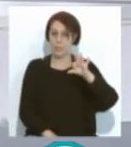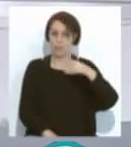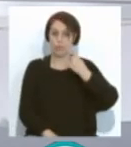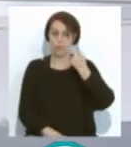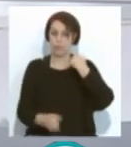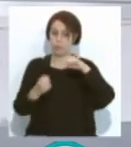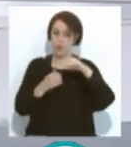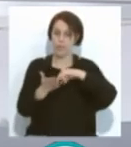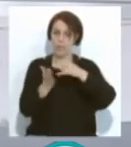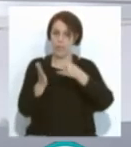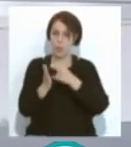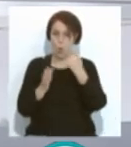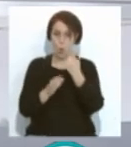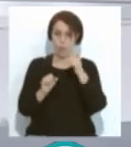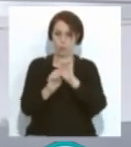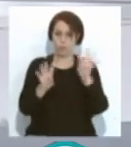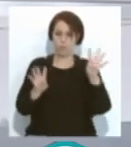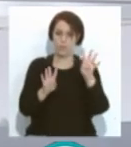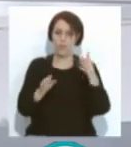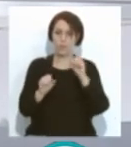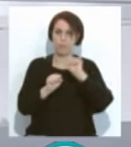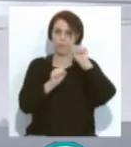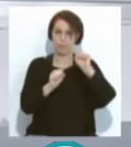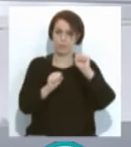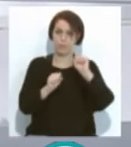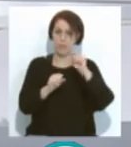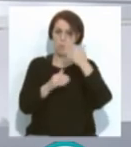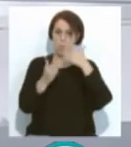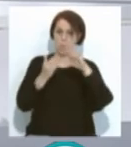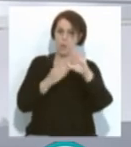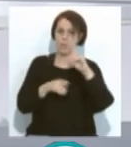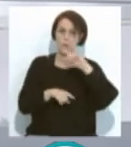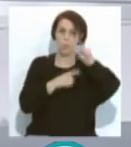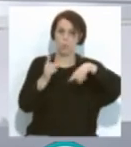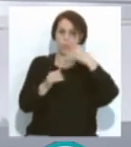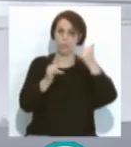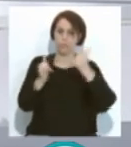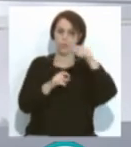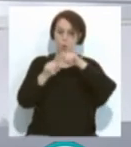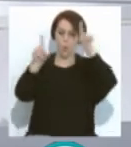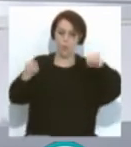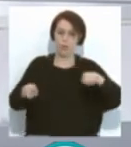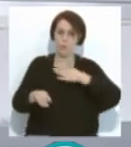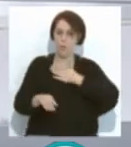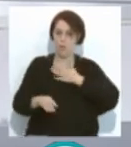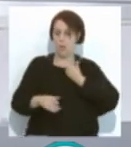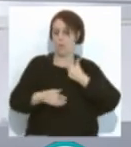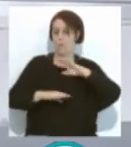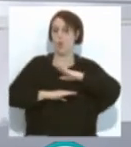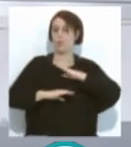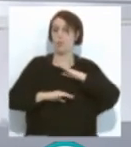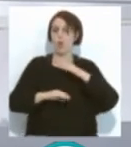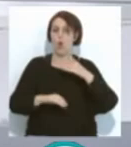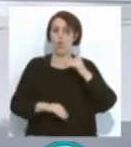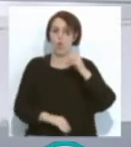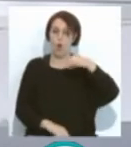supera toda una línea de marcaje, toda la línea defensiva, y luego remata la misma escuadra de la portería del portero del Valencia, Jaume